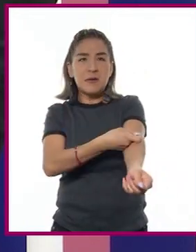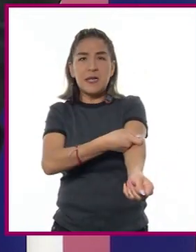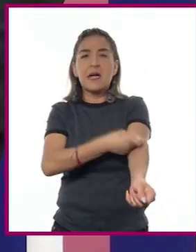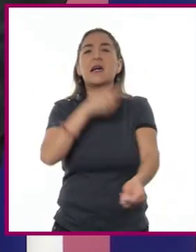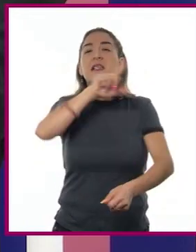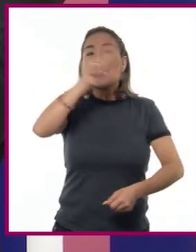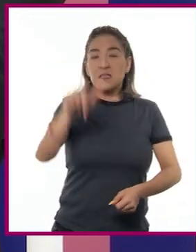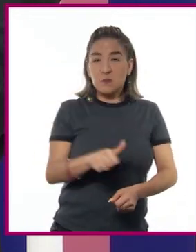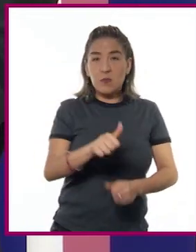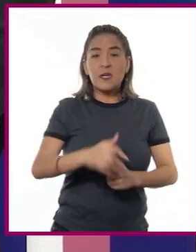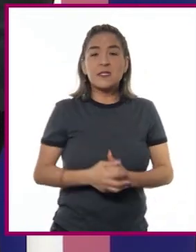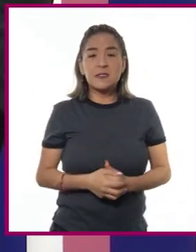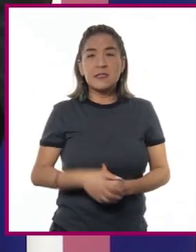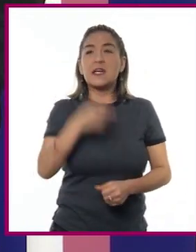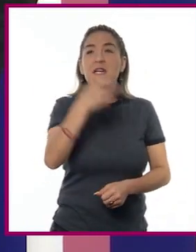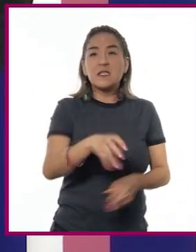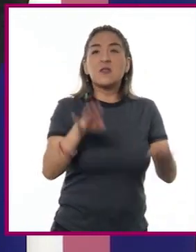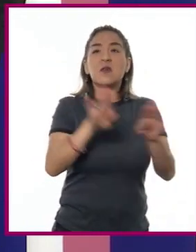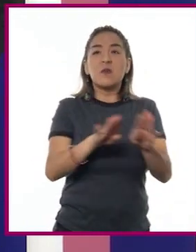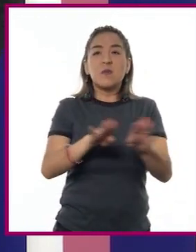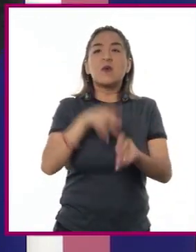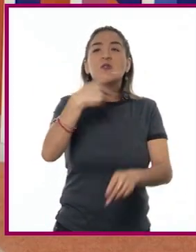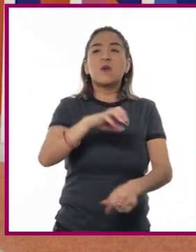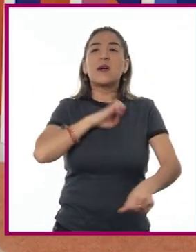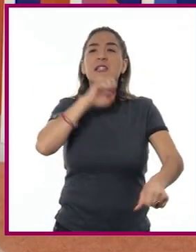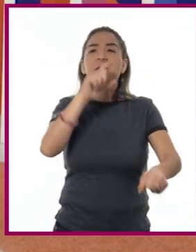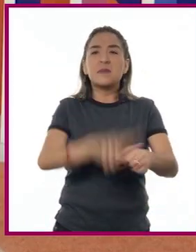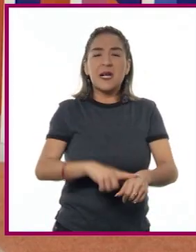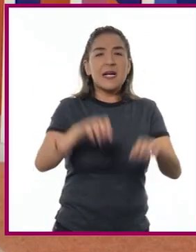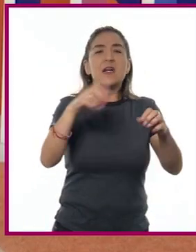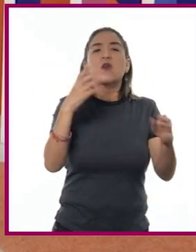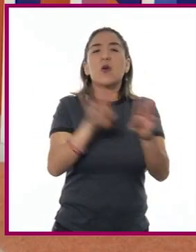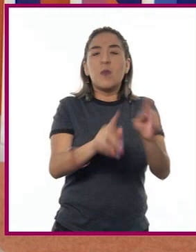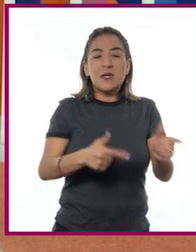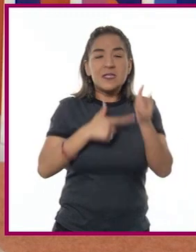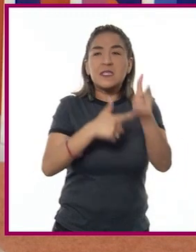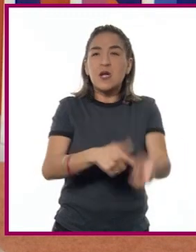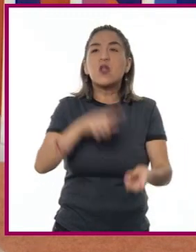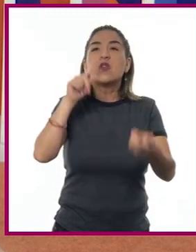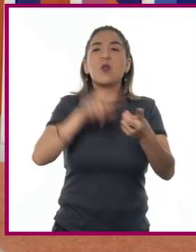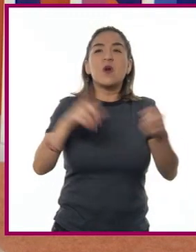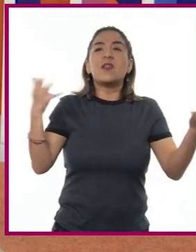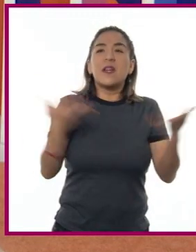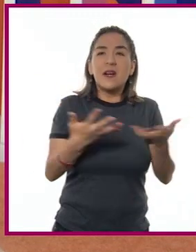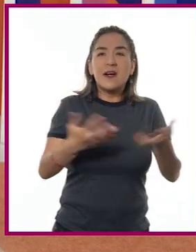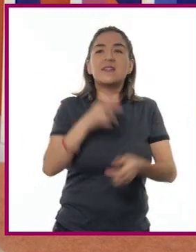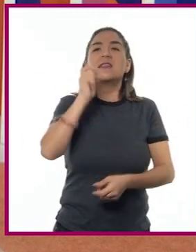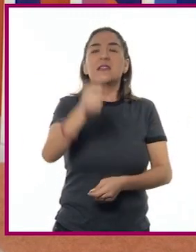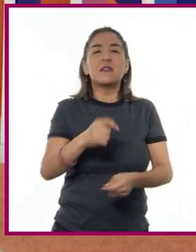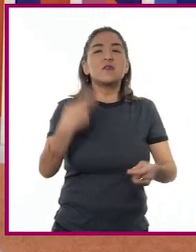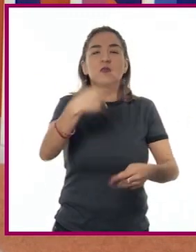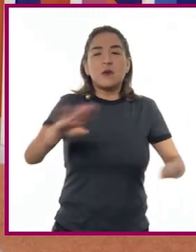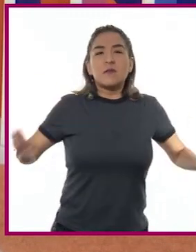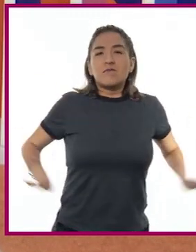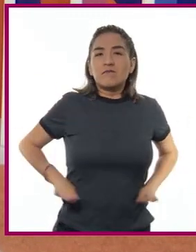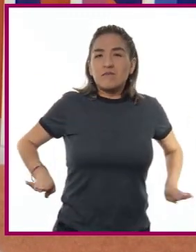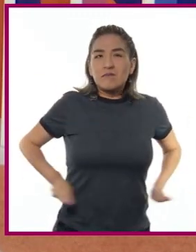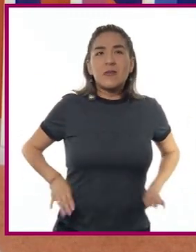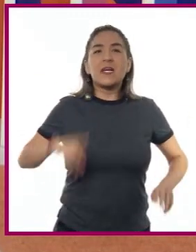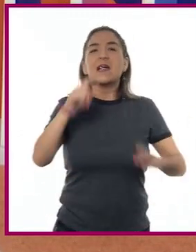a partir de equipos especiales nosotros podemos dar un seguimiento a dónde está yendo, por ejemplo, cómo se comporta